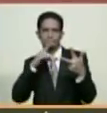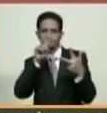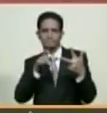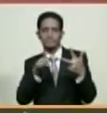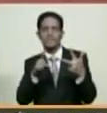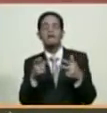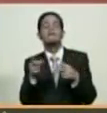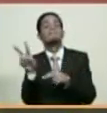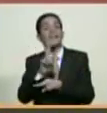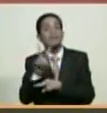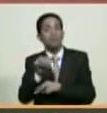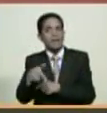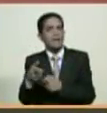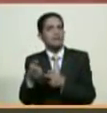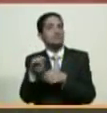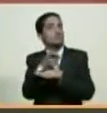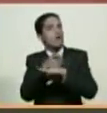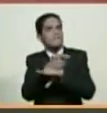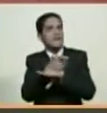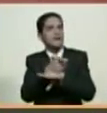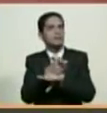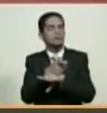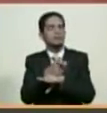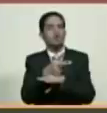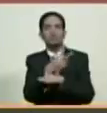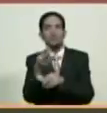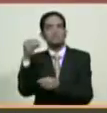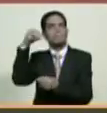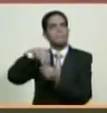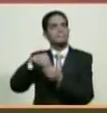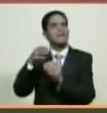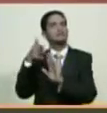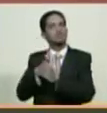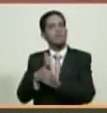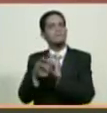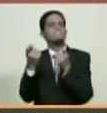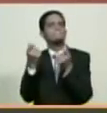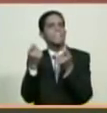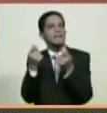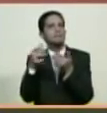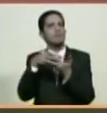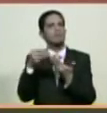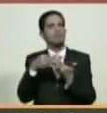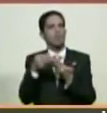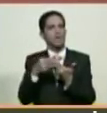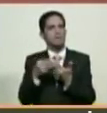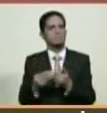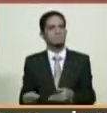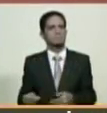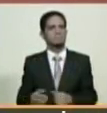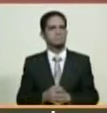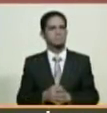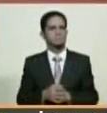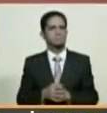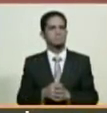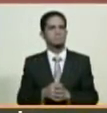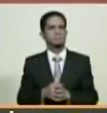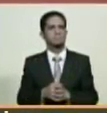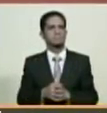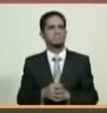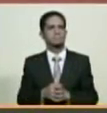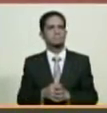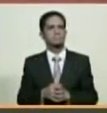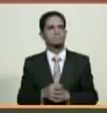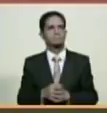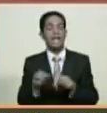está interviniendo en lo correspondiente a el precio de las divisas libremente convertibles. El